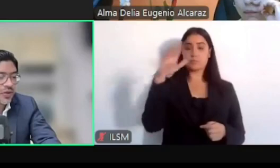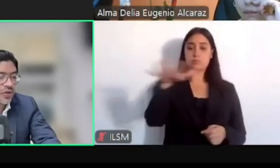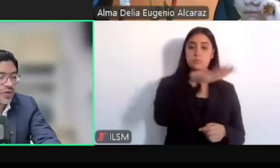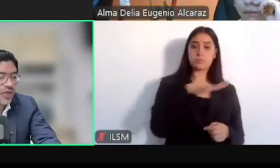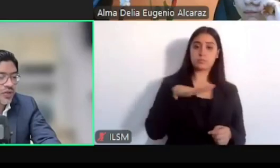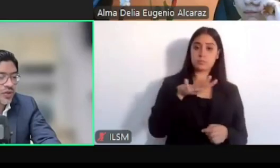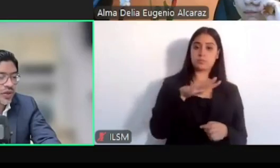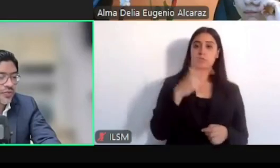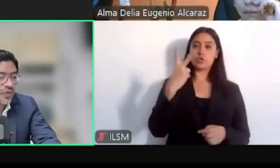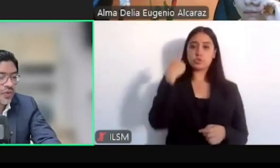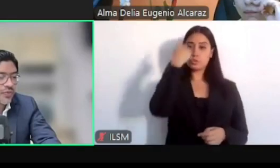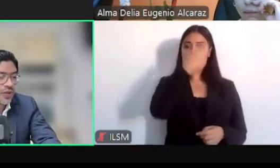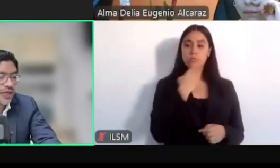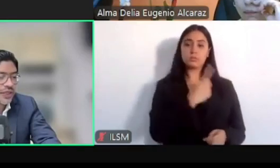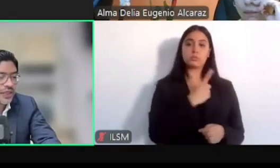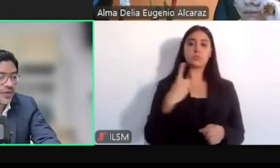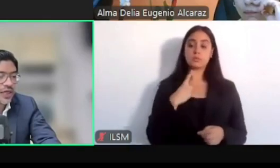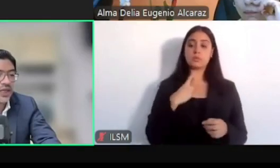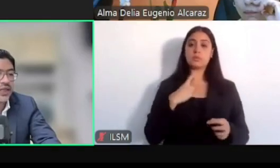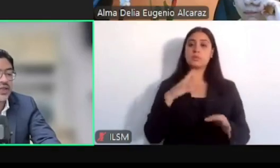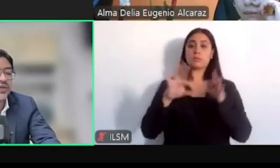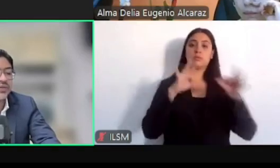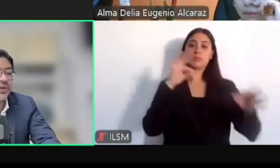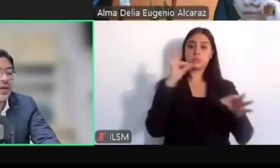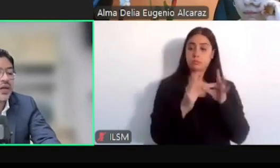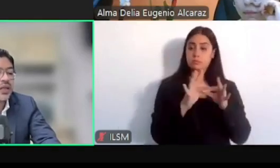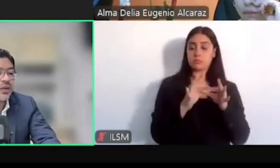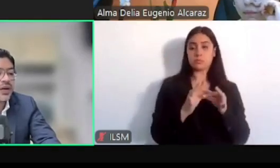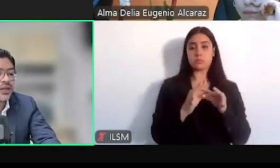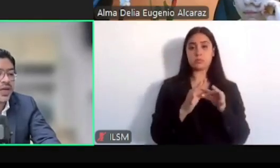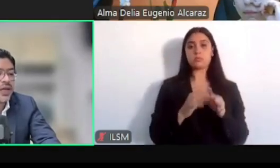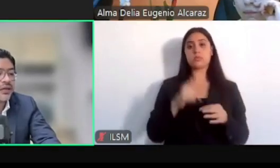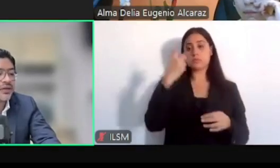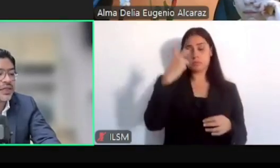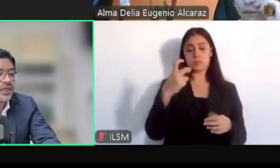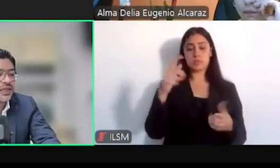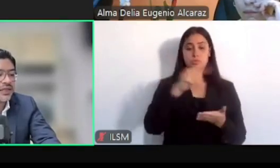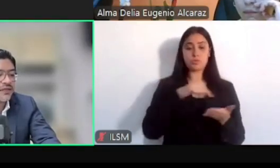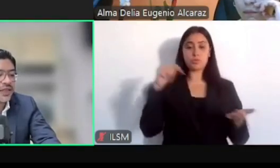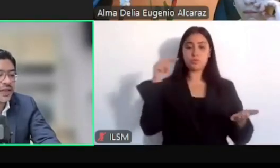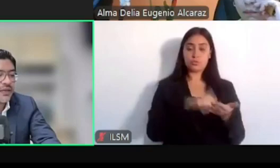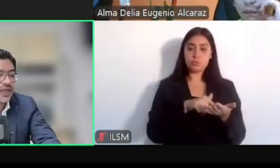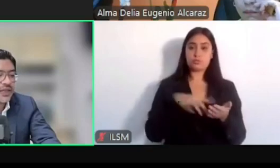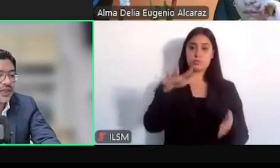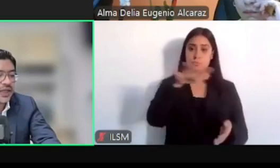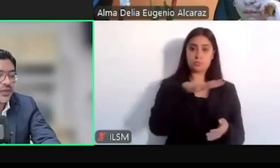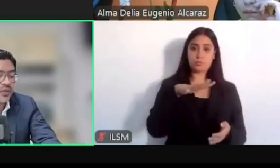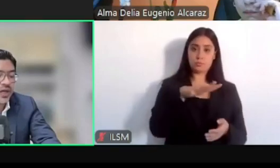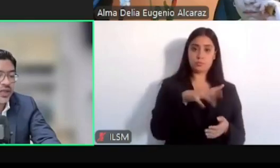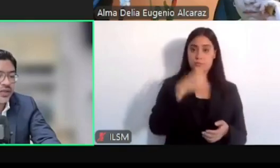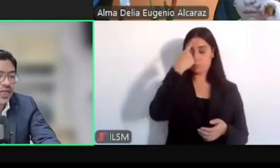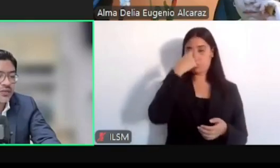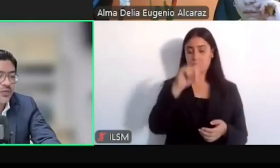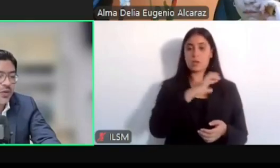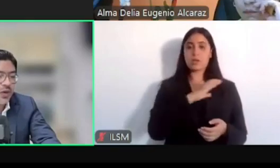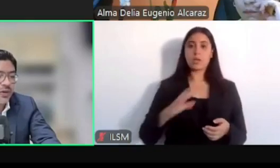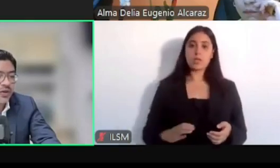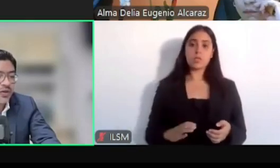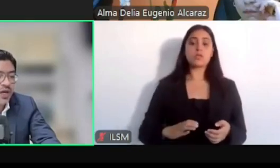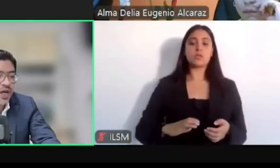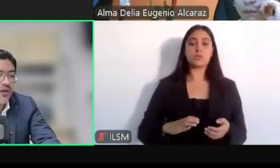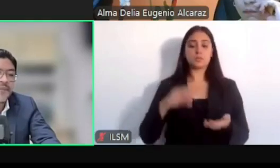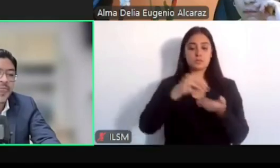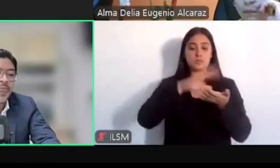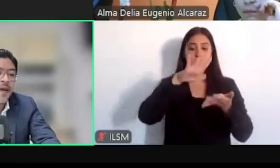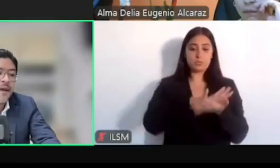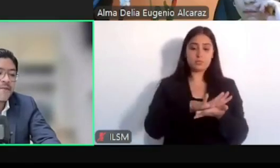horas tuviera por cumplido el requisito de acreditación del lugar de origen residencia efectiva de las candidaturas registradas por movimiento